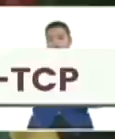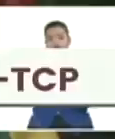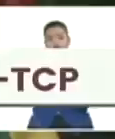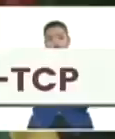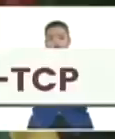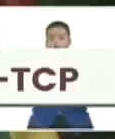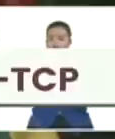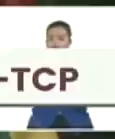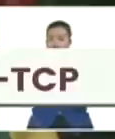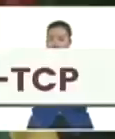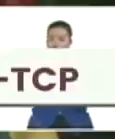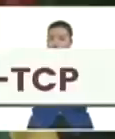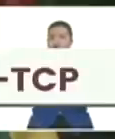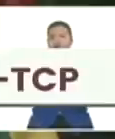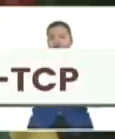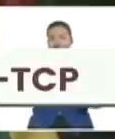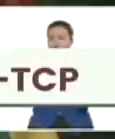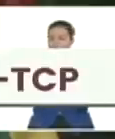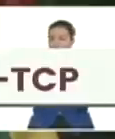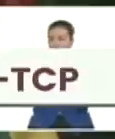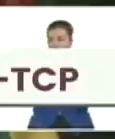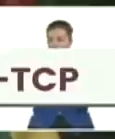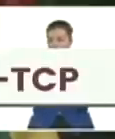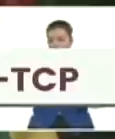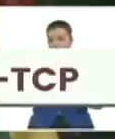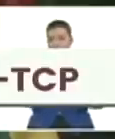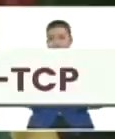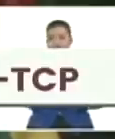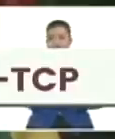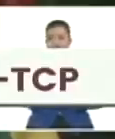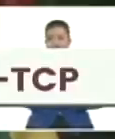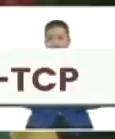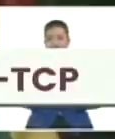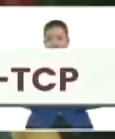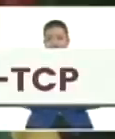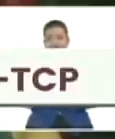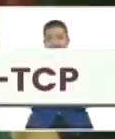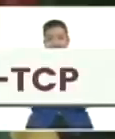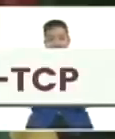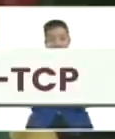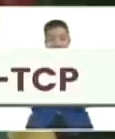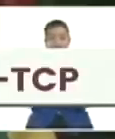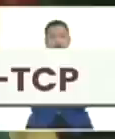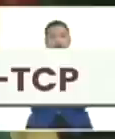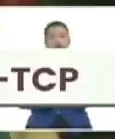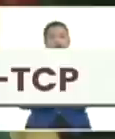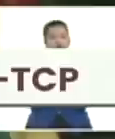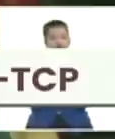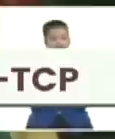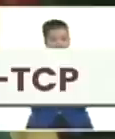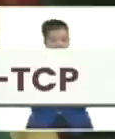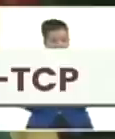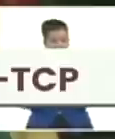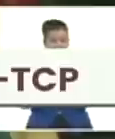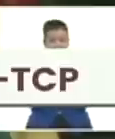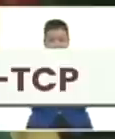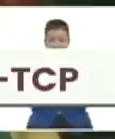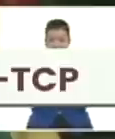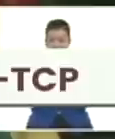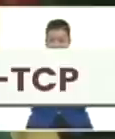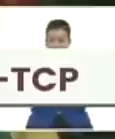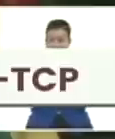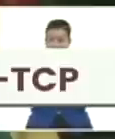de Naciones Suramericanas, UNASUR. Espacios que se fundan en una integración para el bienestar de los